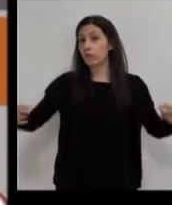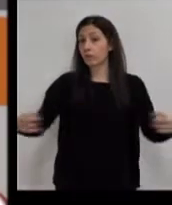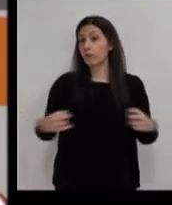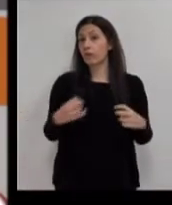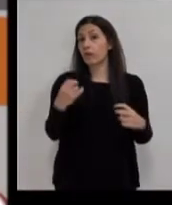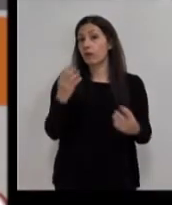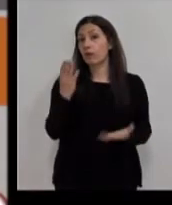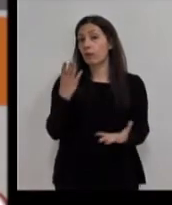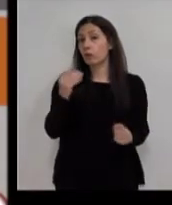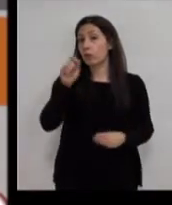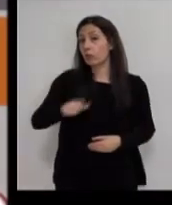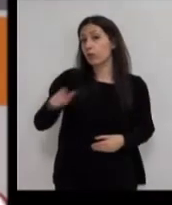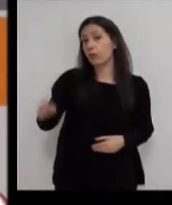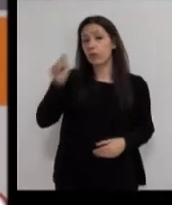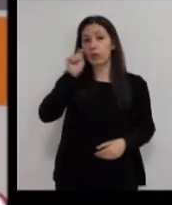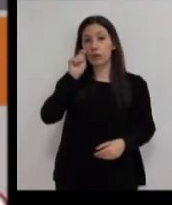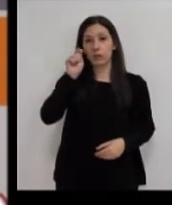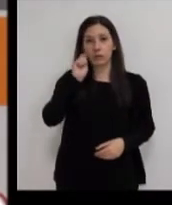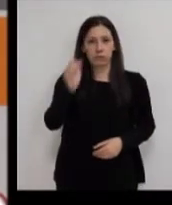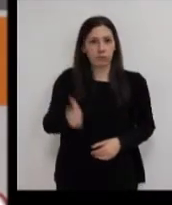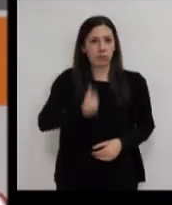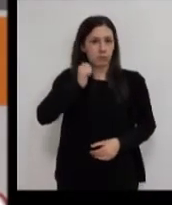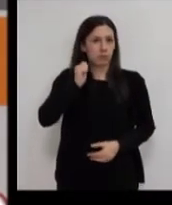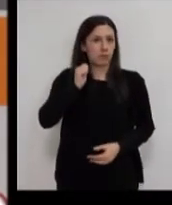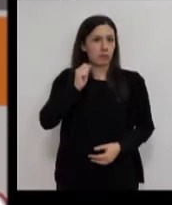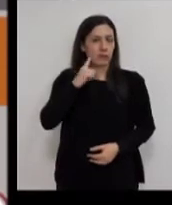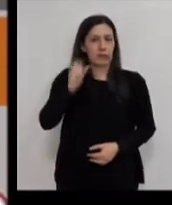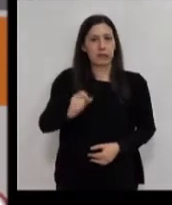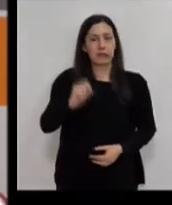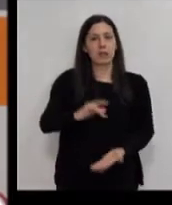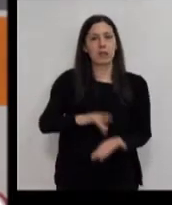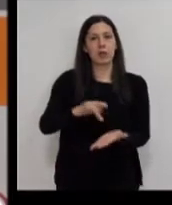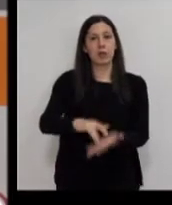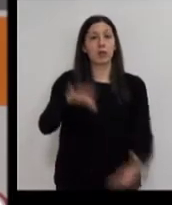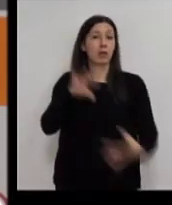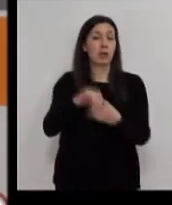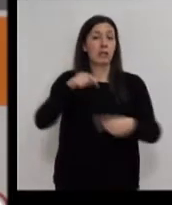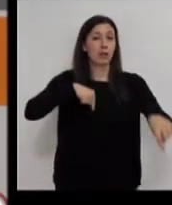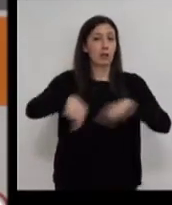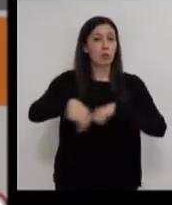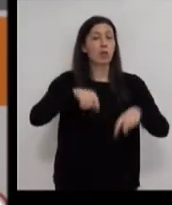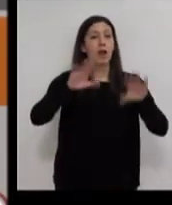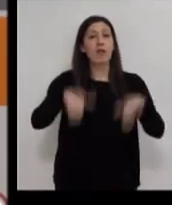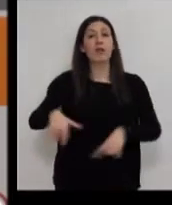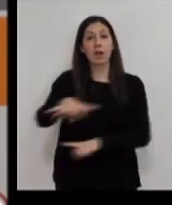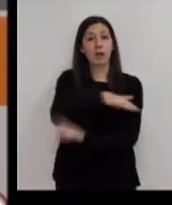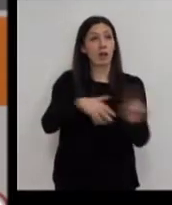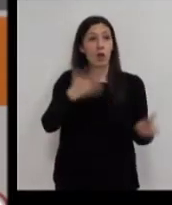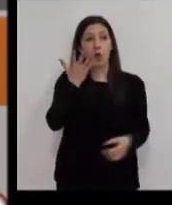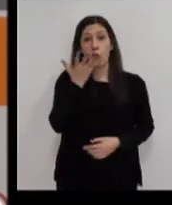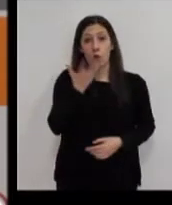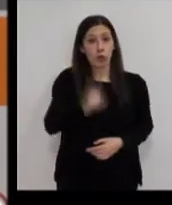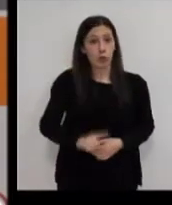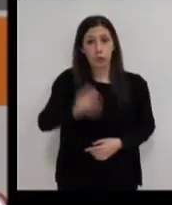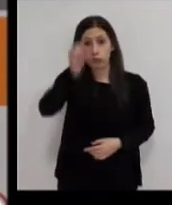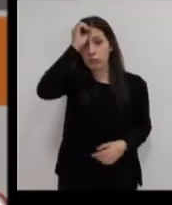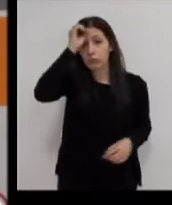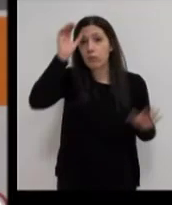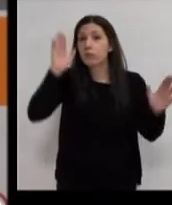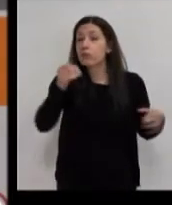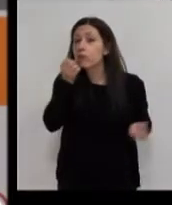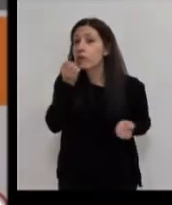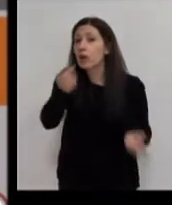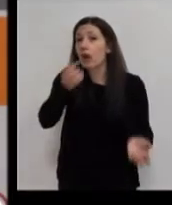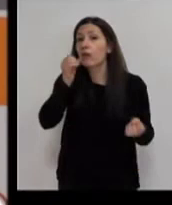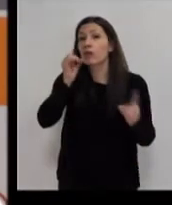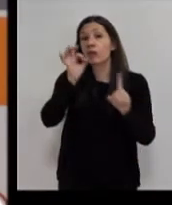También se comentaba que muchos turistas, una casuística que ocurre con el turista respecto al transporte es que llegan a